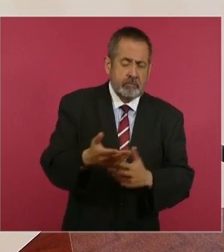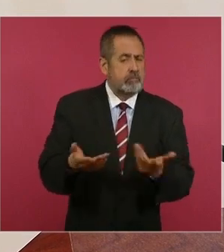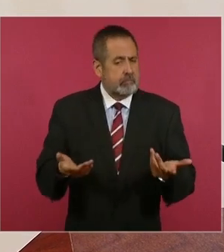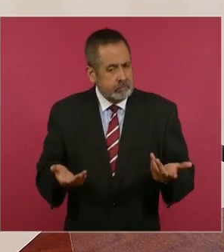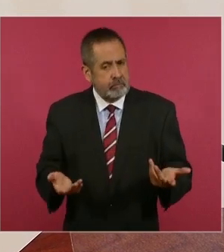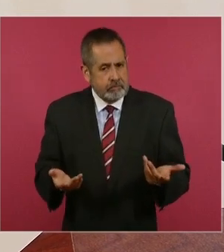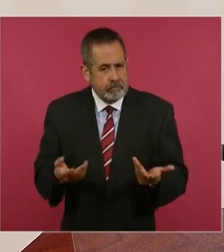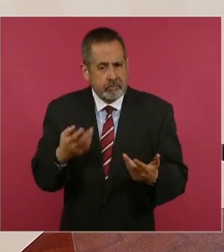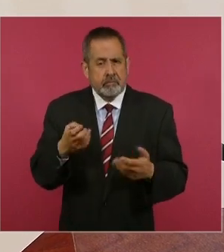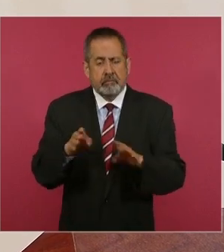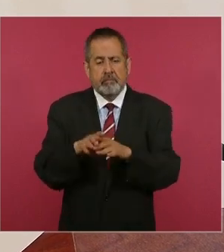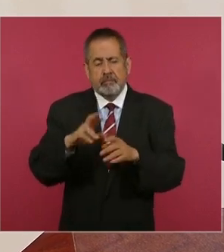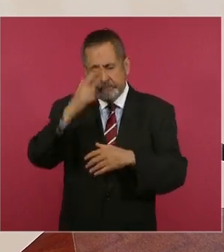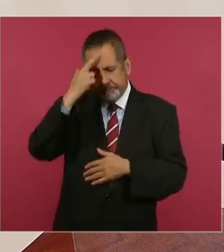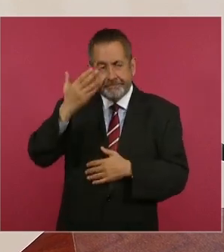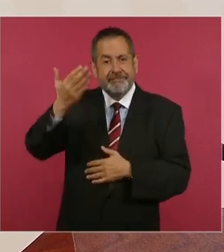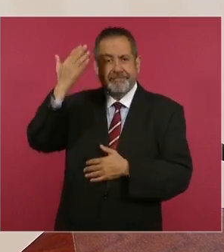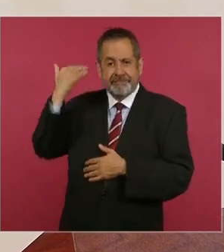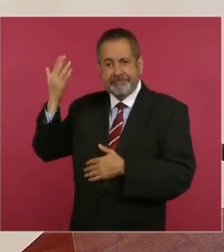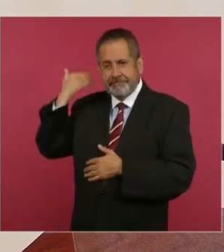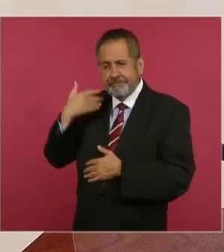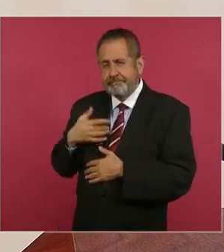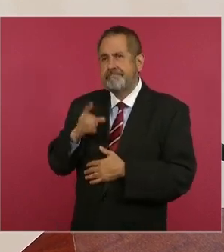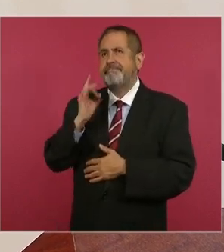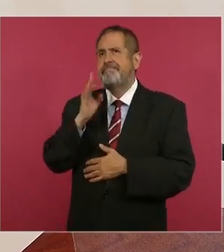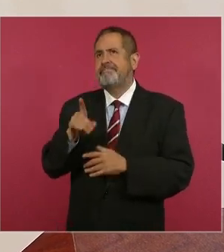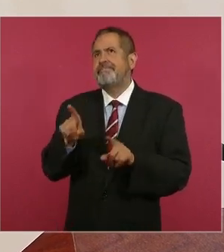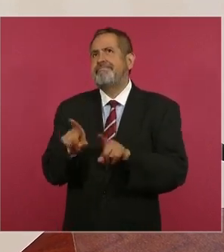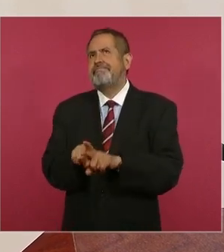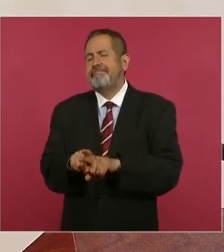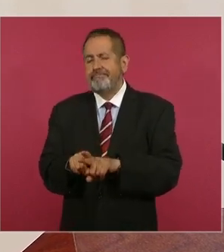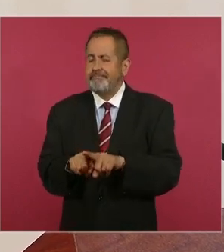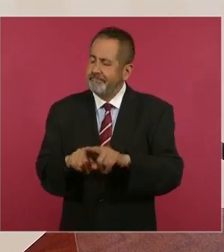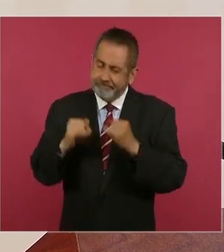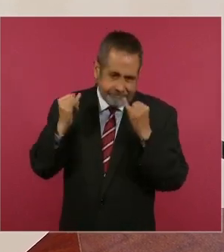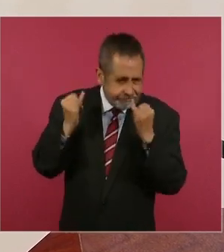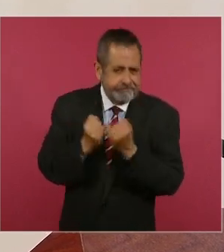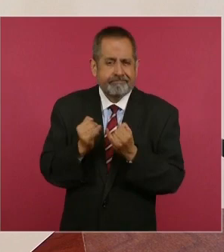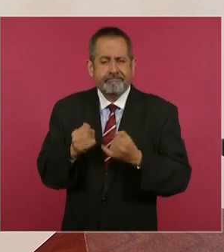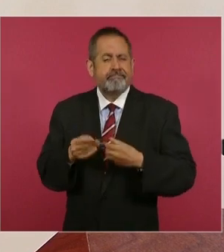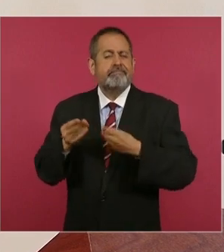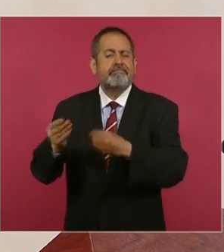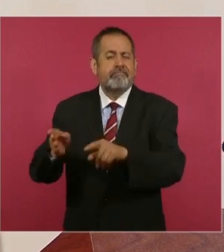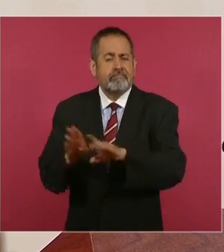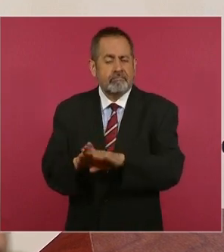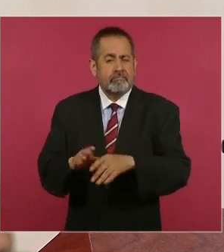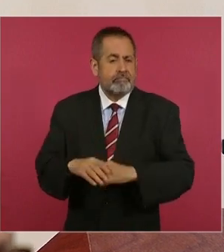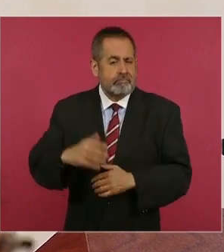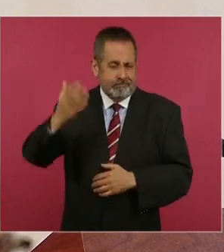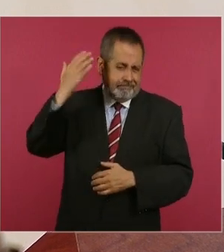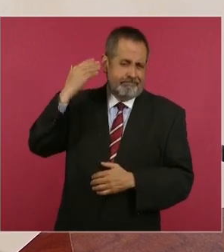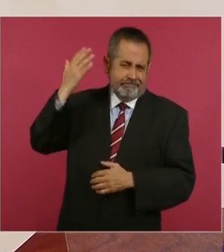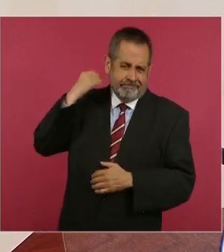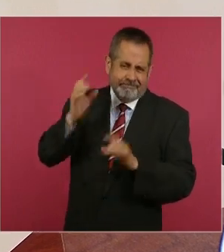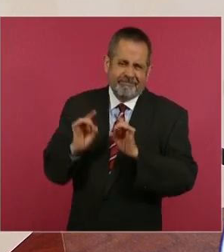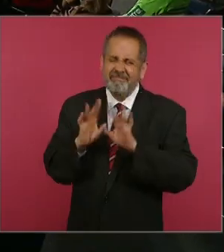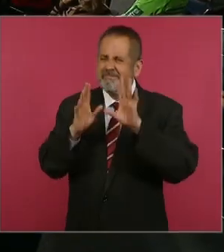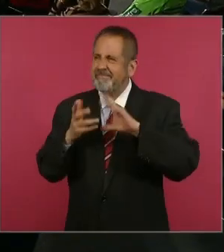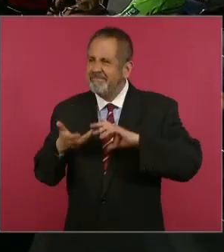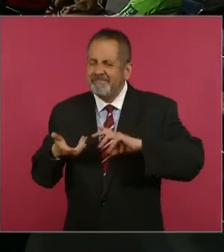porque ya hemos enfrentado eh Otras